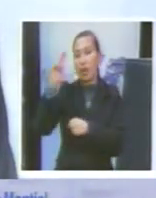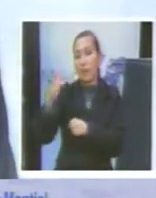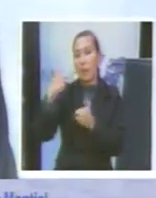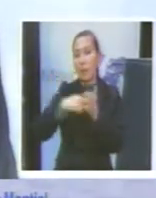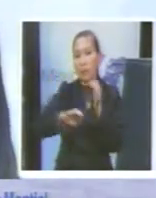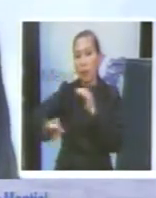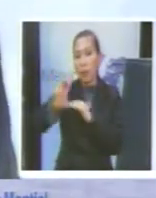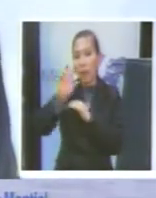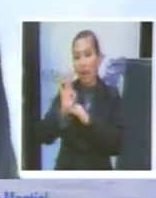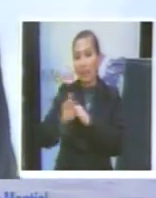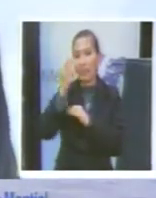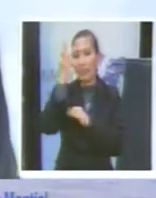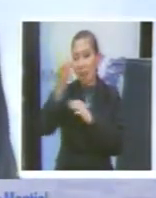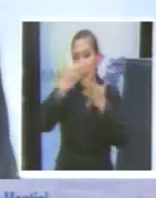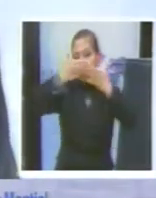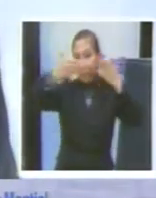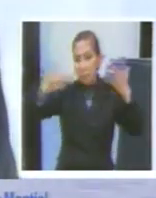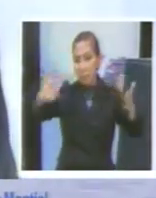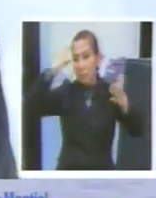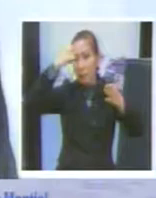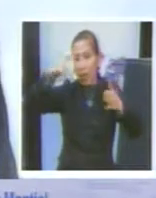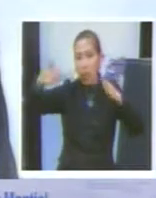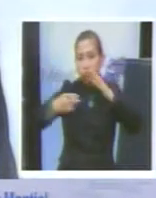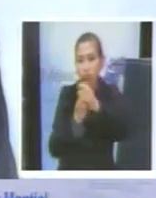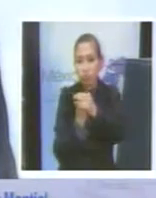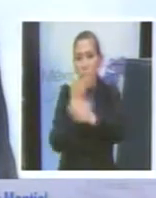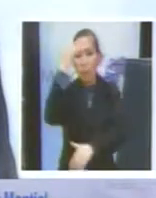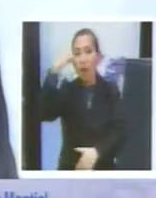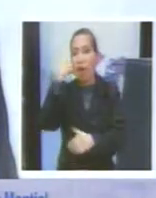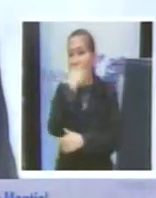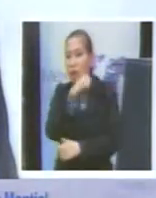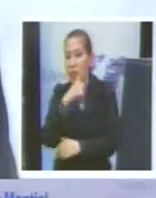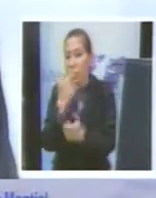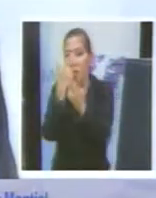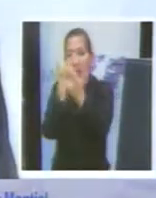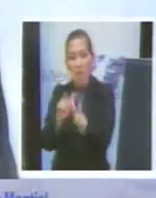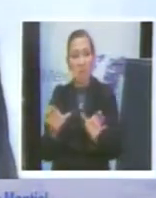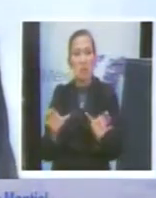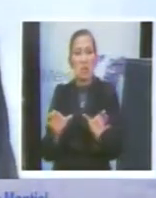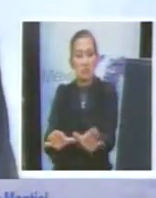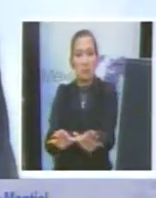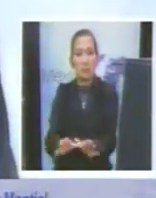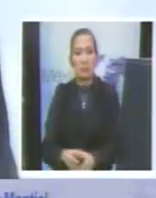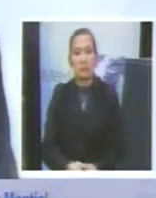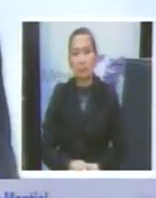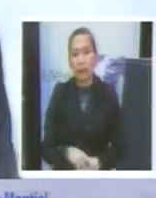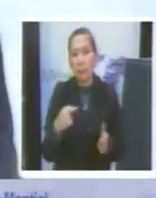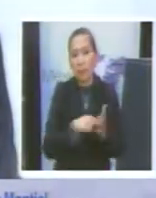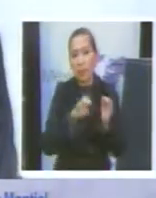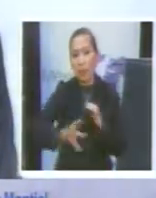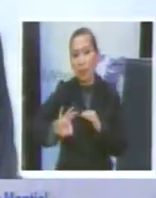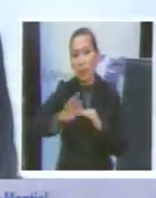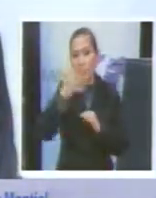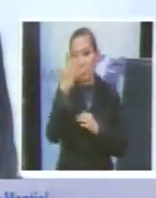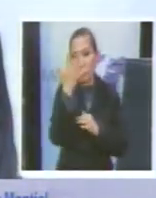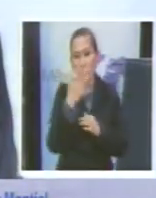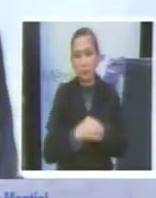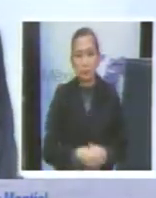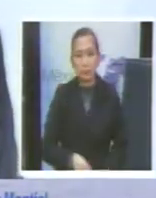de 43, la cual abrió la puerta para el renacimiento de Austria como Estado libre y soberano en